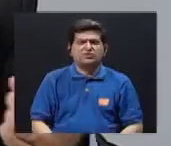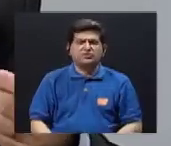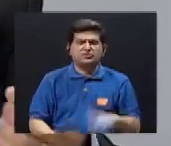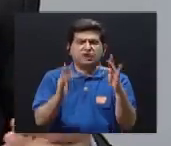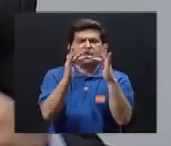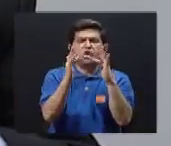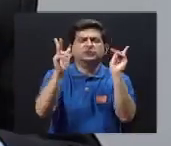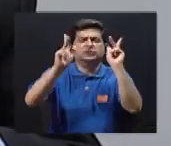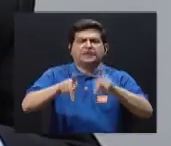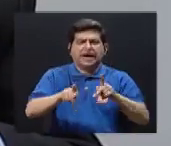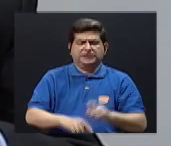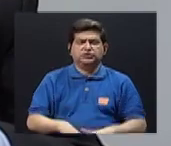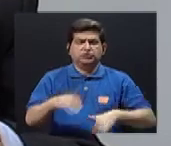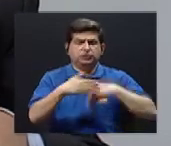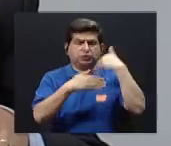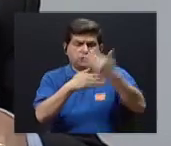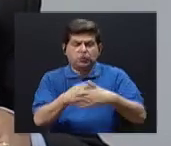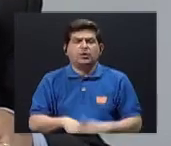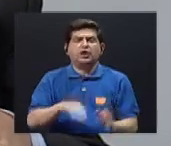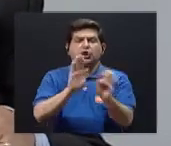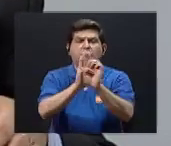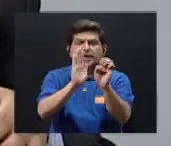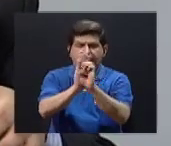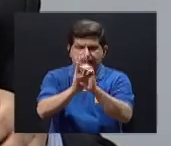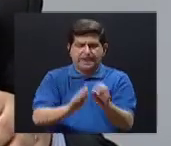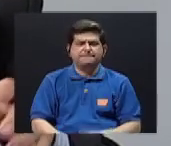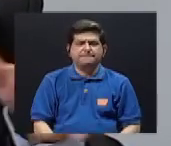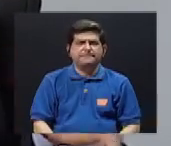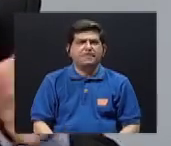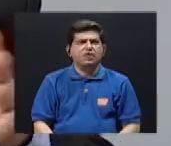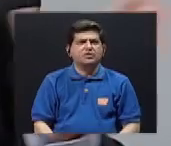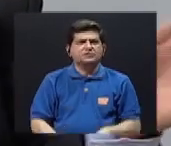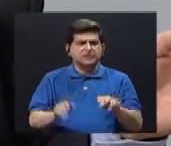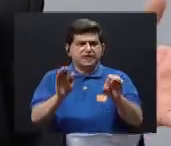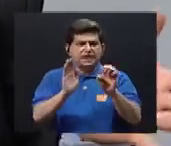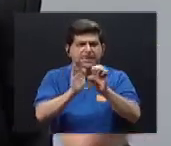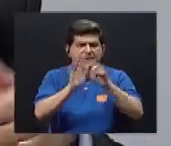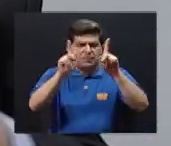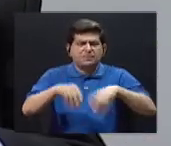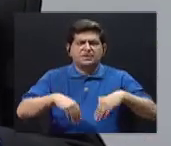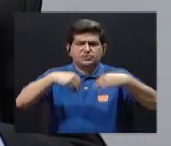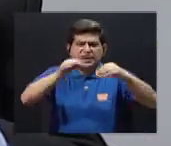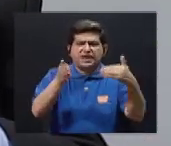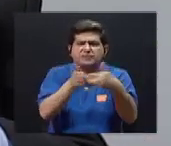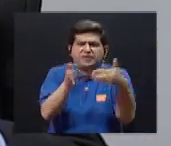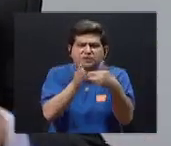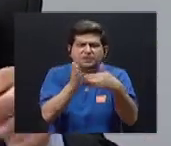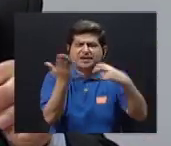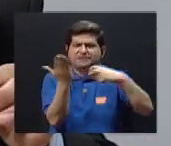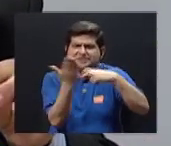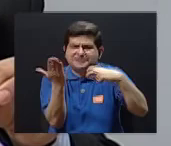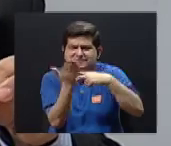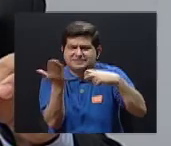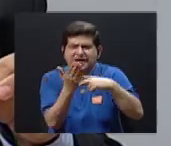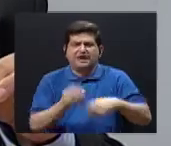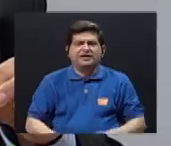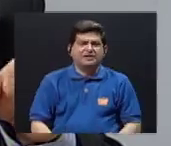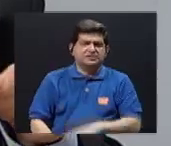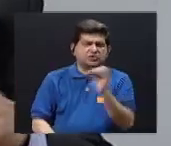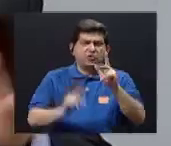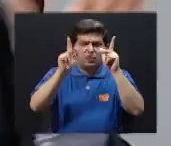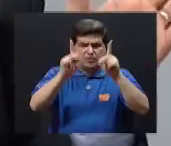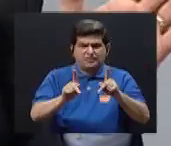día, el contacto ajá. con la gente, ¿verdad? Y después algunos ejemplos, como el tipo que revende entradas, ¿verdad? O la